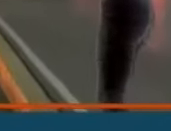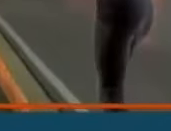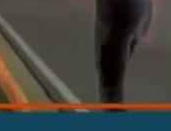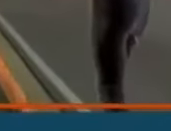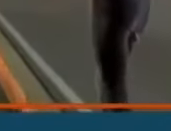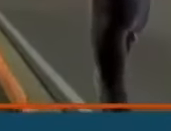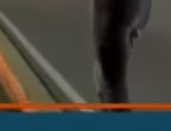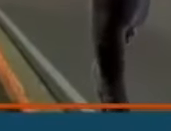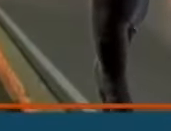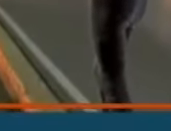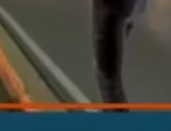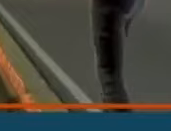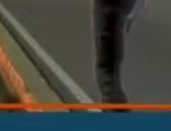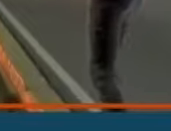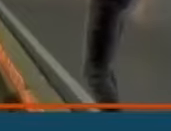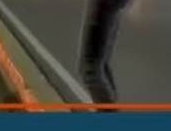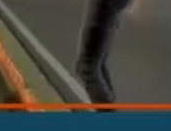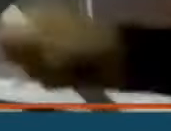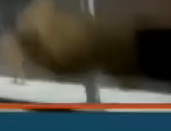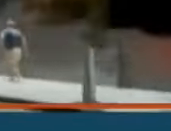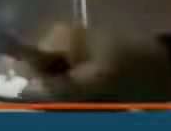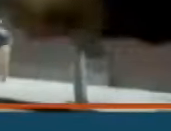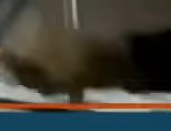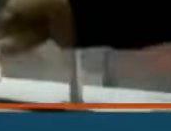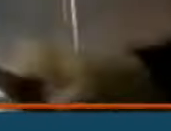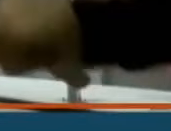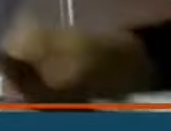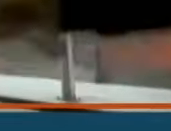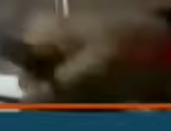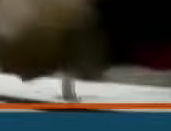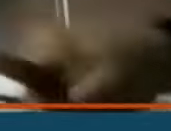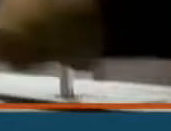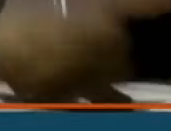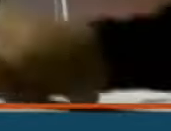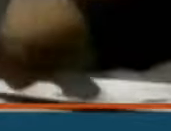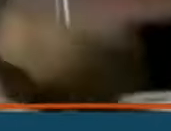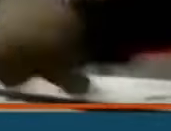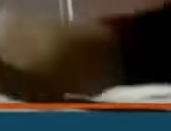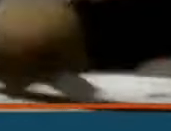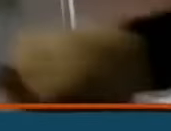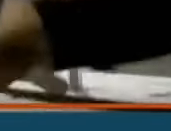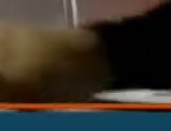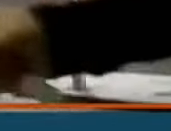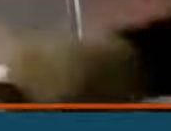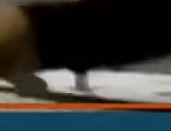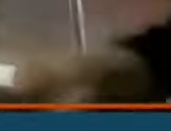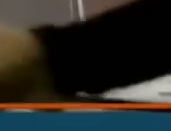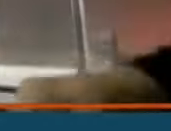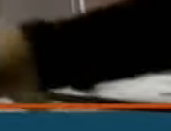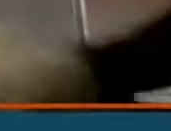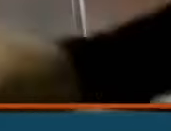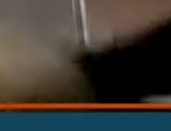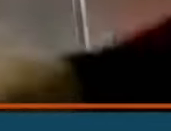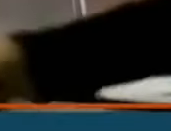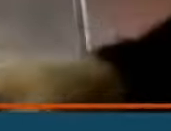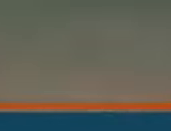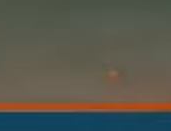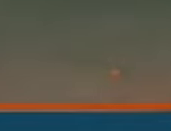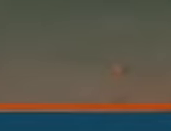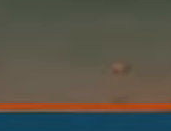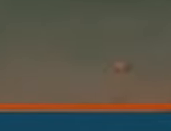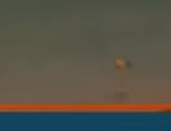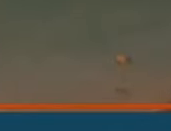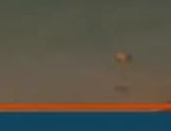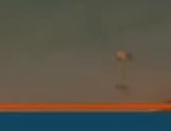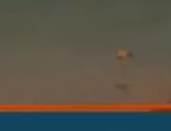matarla Por otra parte El Ejecutivo nacional también condenó el plan de los Estados Unidos para instaurar el odio y división